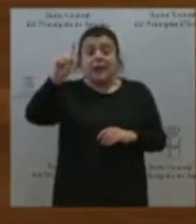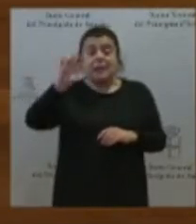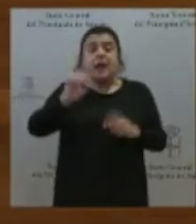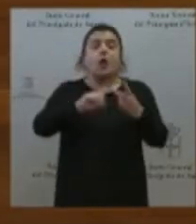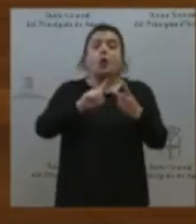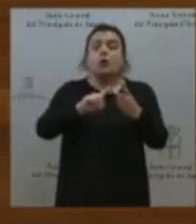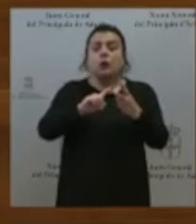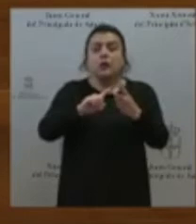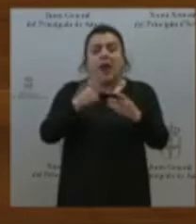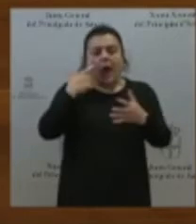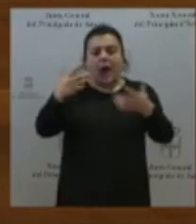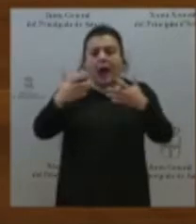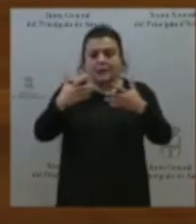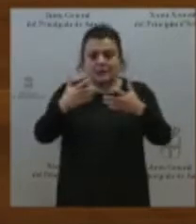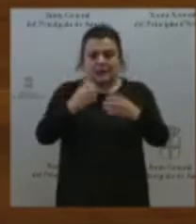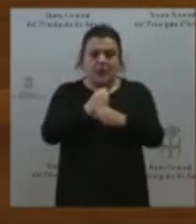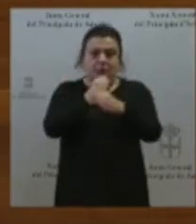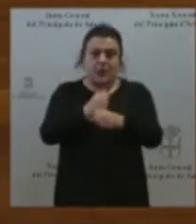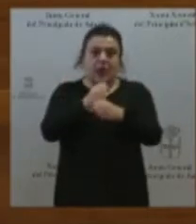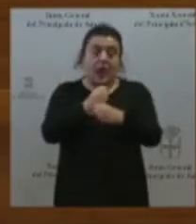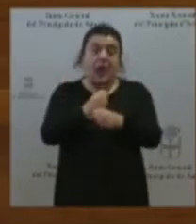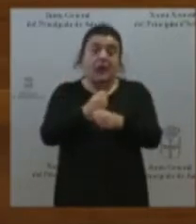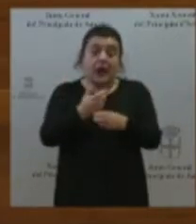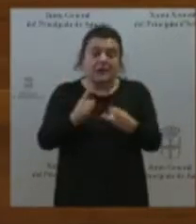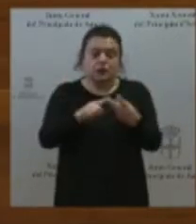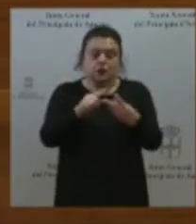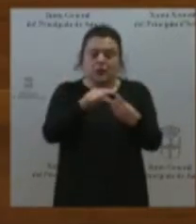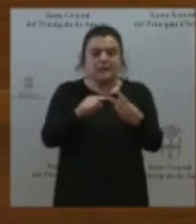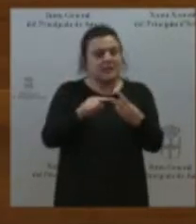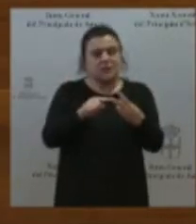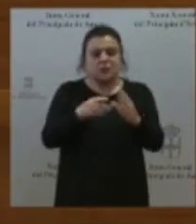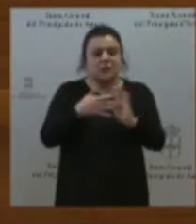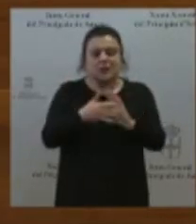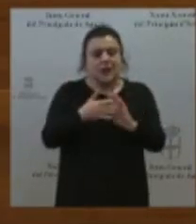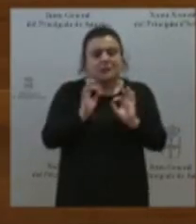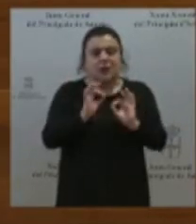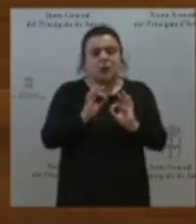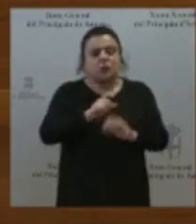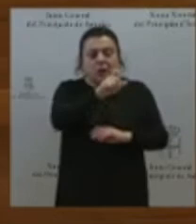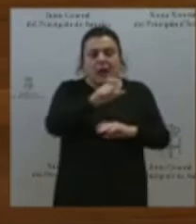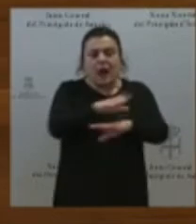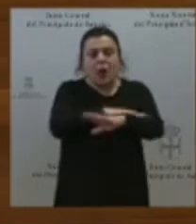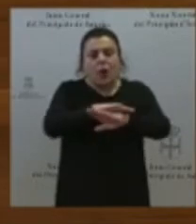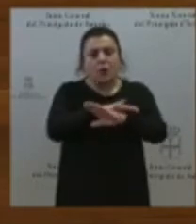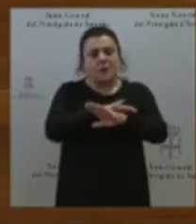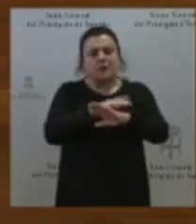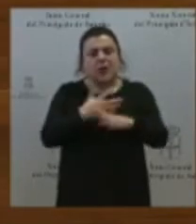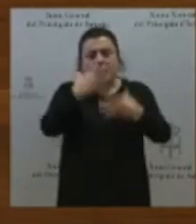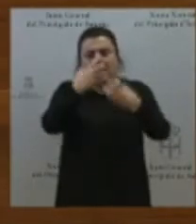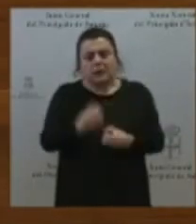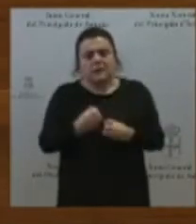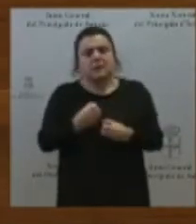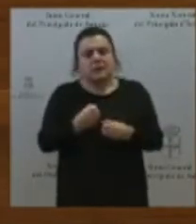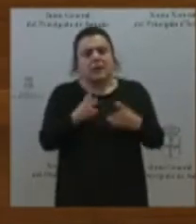prestigio institucional y exigen una interpretación de estas encomiendas en las que el rigor y la transparencia vayan de la mano. También